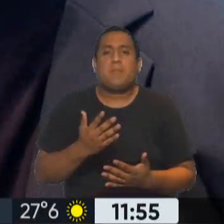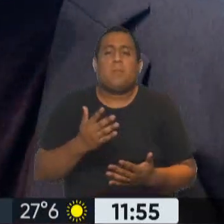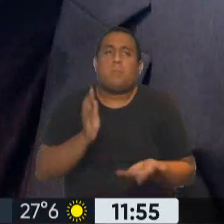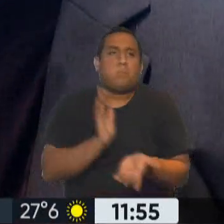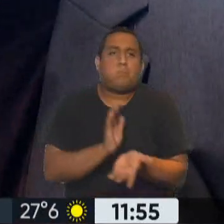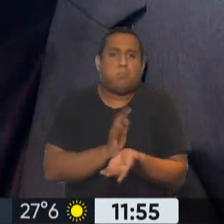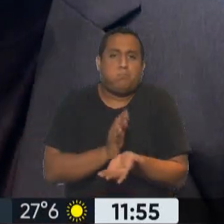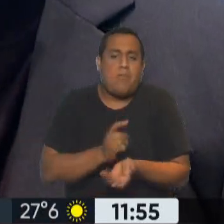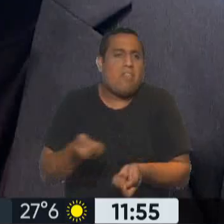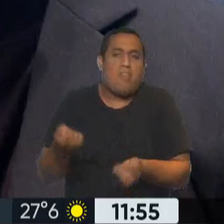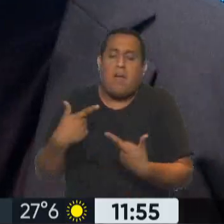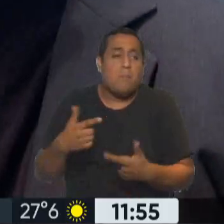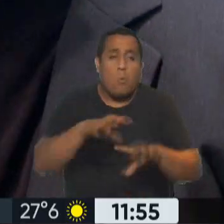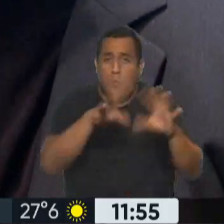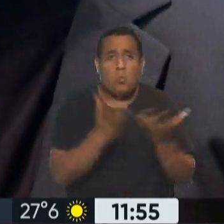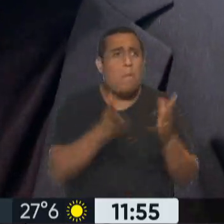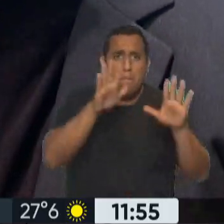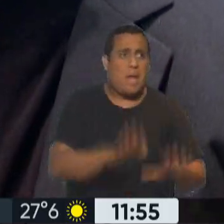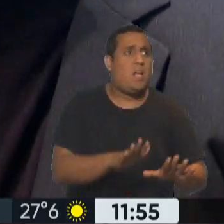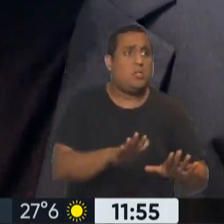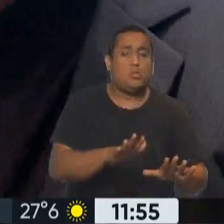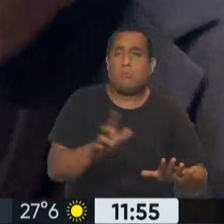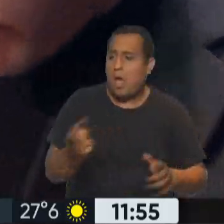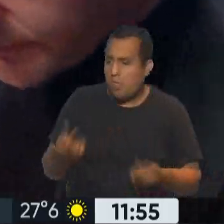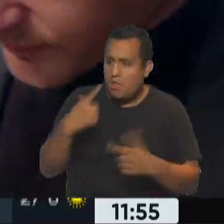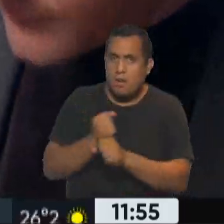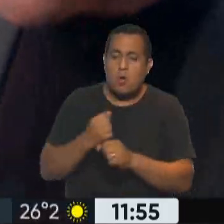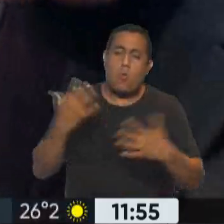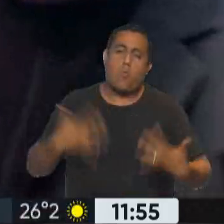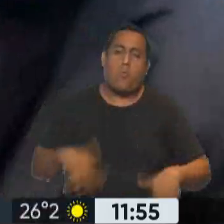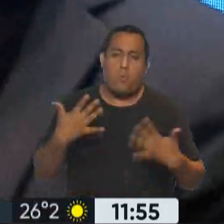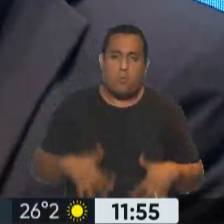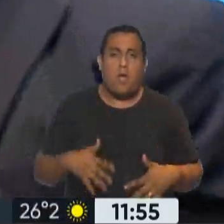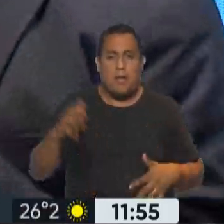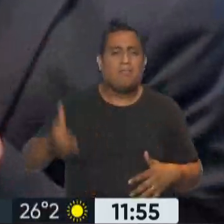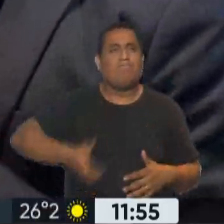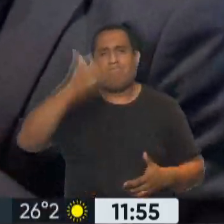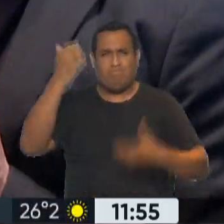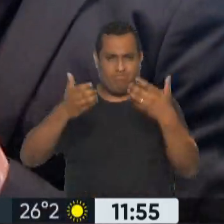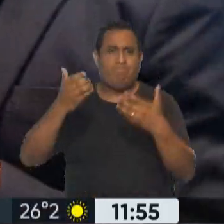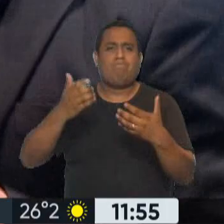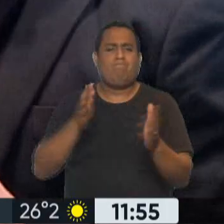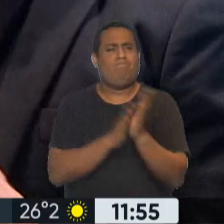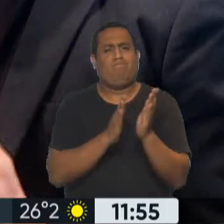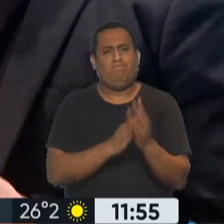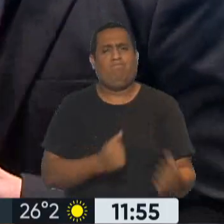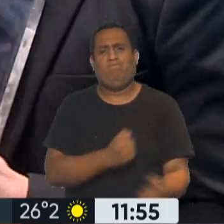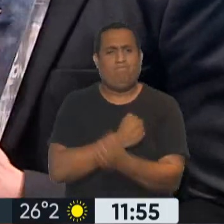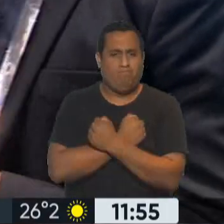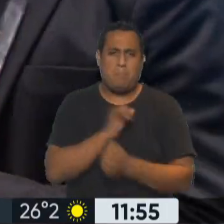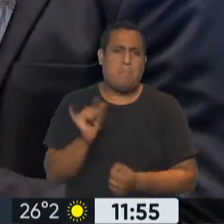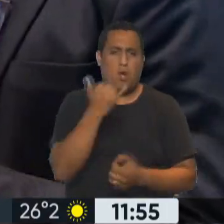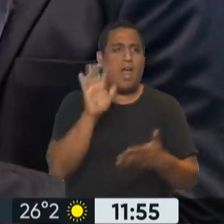en un momento en el que el mundo estaba paralizado. Bueno, ahora levanten esos premios que están premiados, distinguidos, aplaudidos, los queremos, los mejores